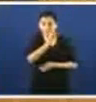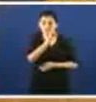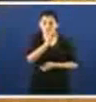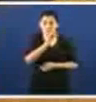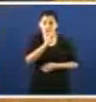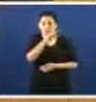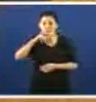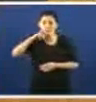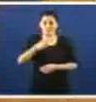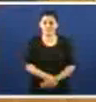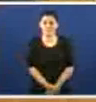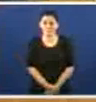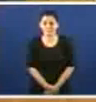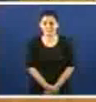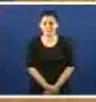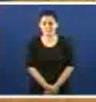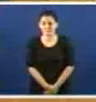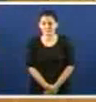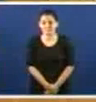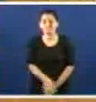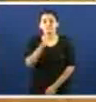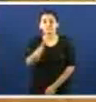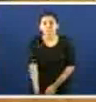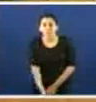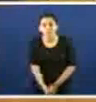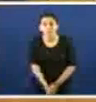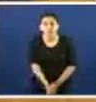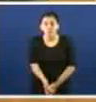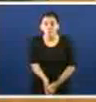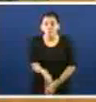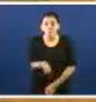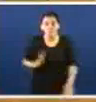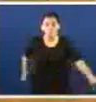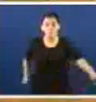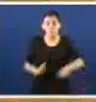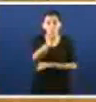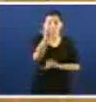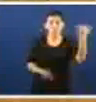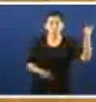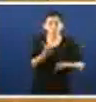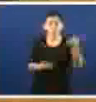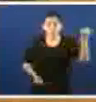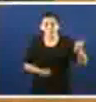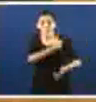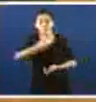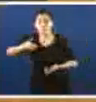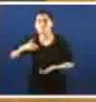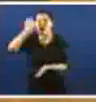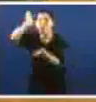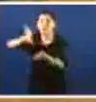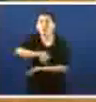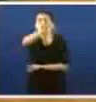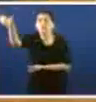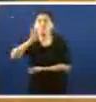Roma. Por que non financian a débeda soberana os bancos de Estado ou o Banco Central Europeo? Aí